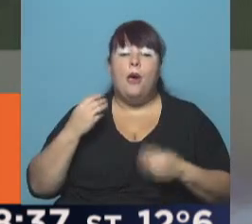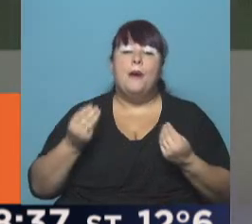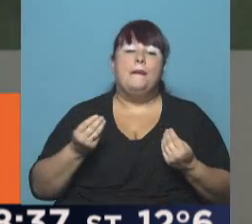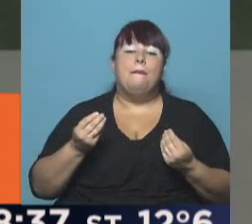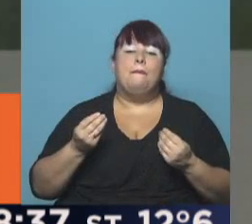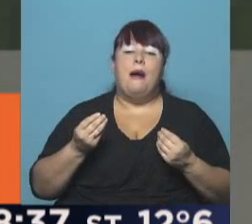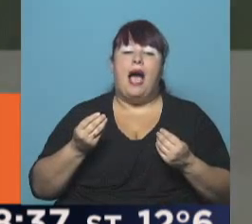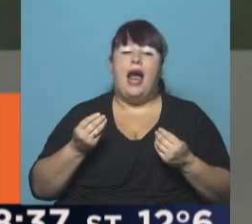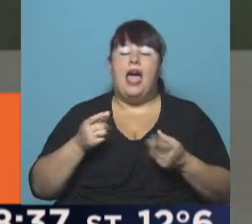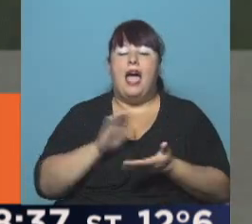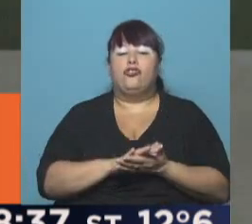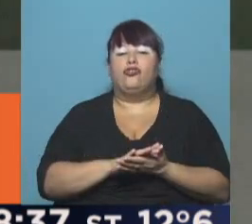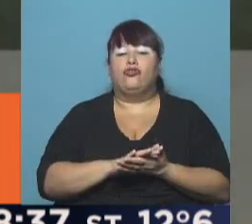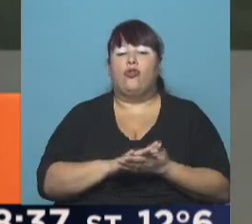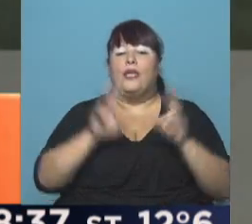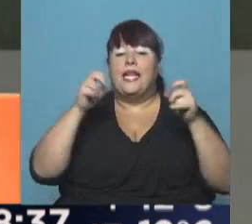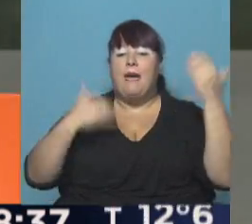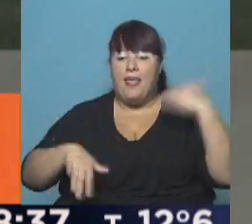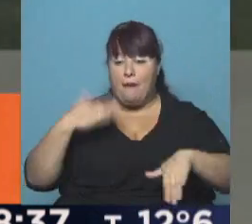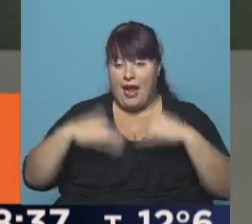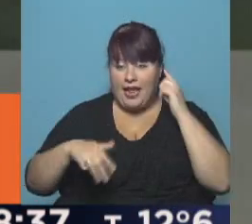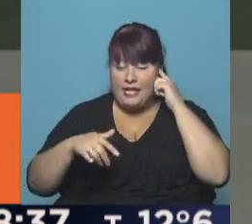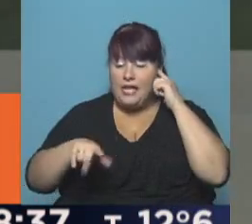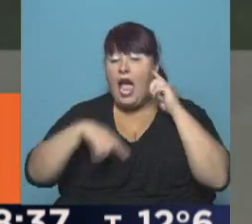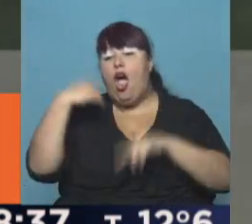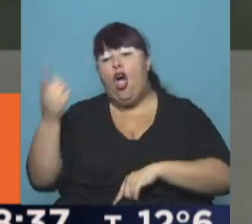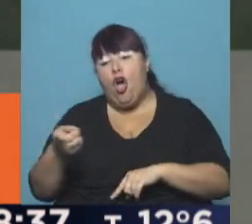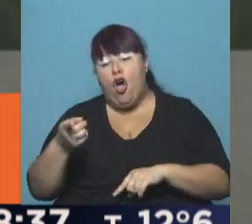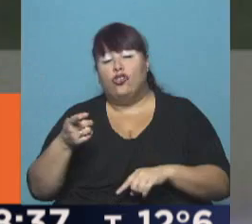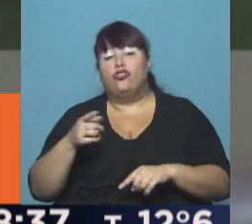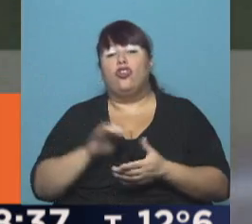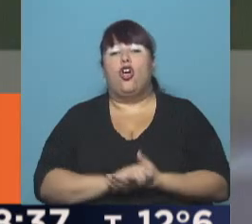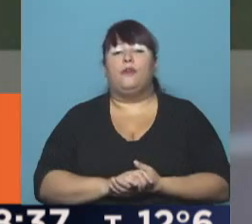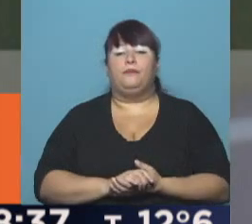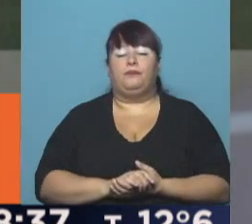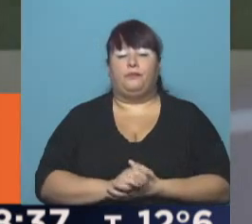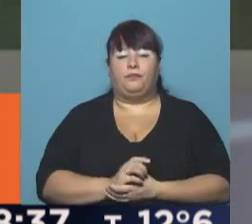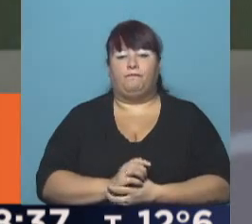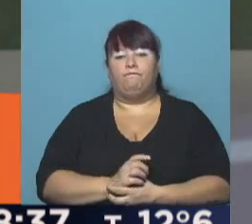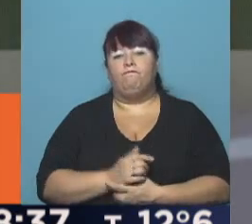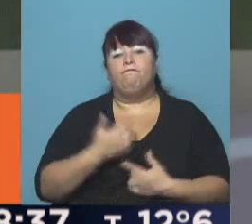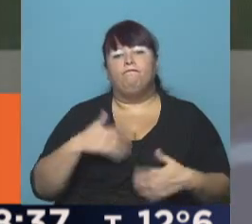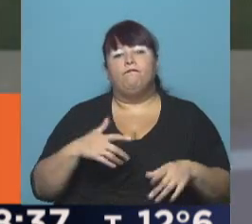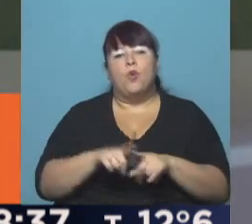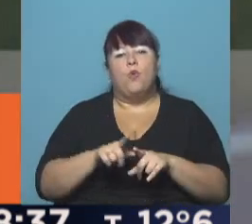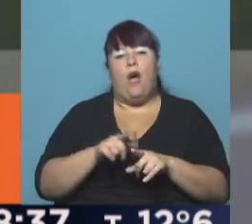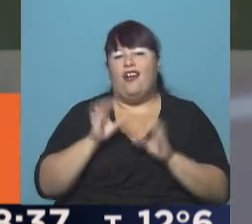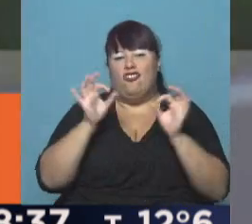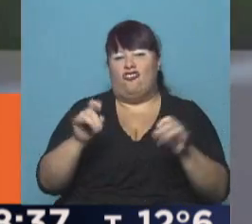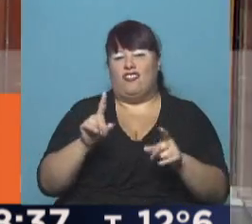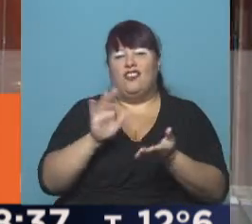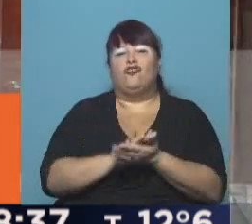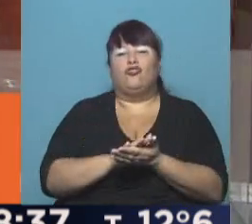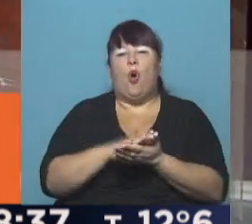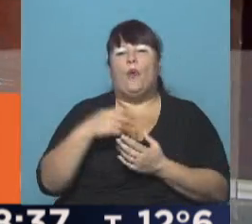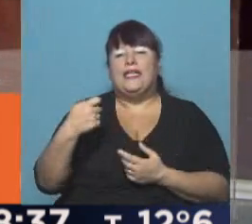lo que significa el abordaje de las emergencias y algunos otros son de muy bajo alcance como es el